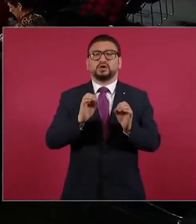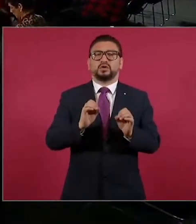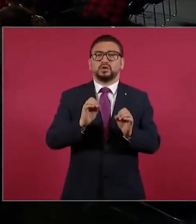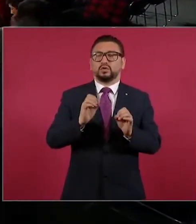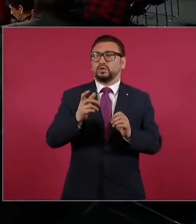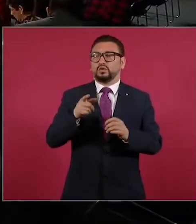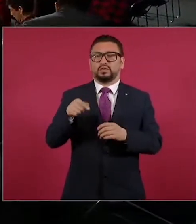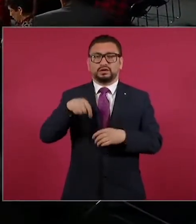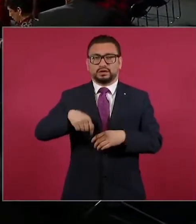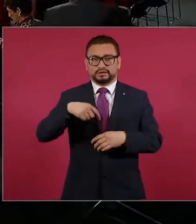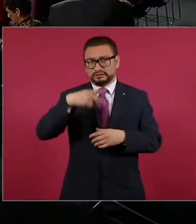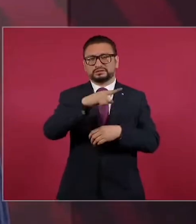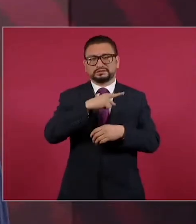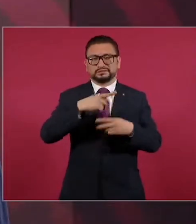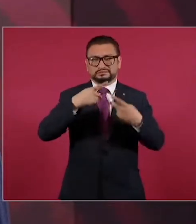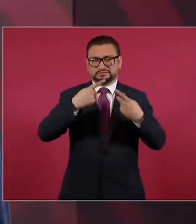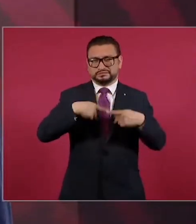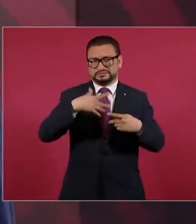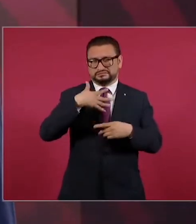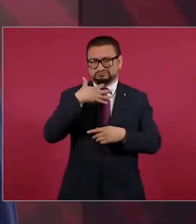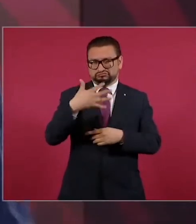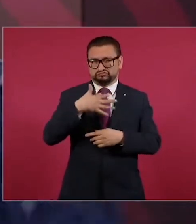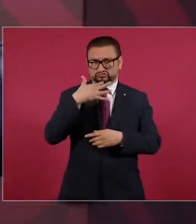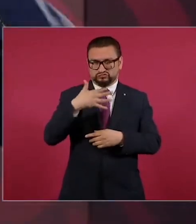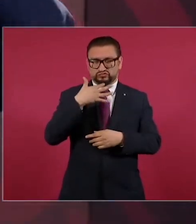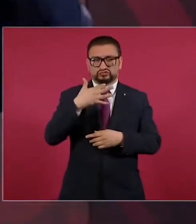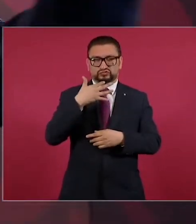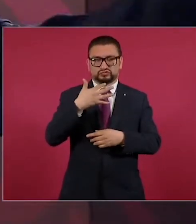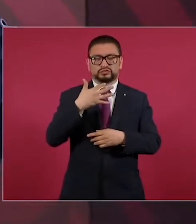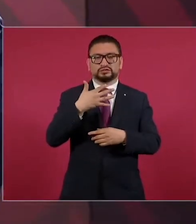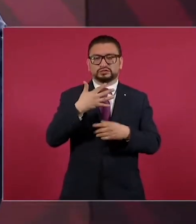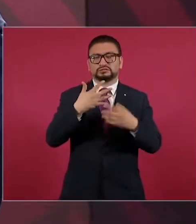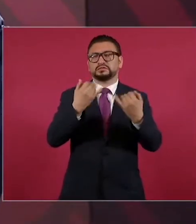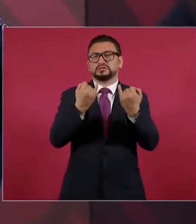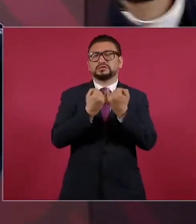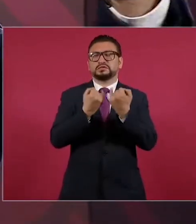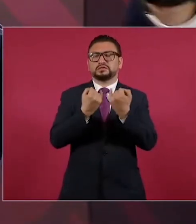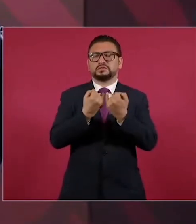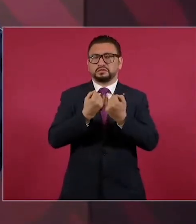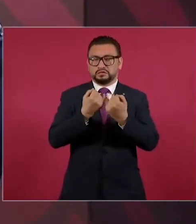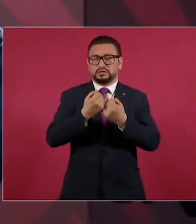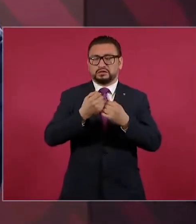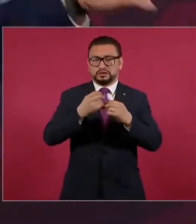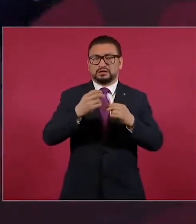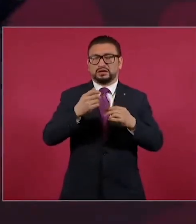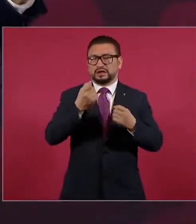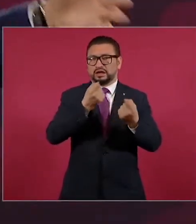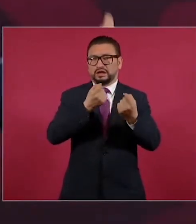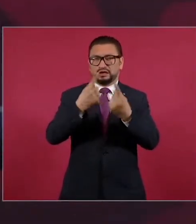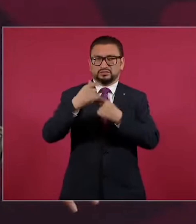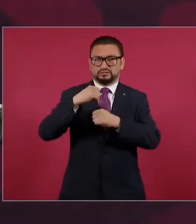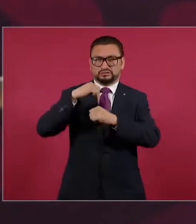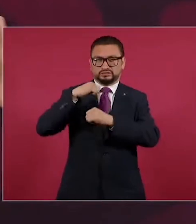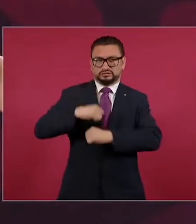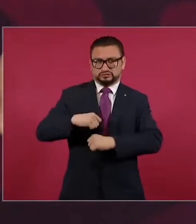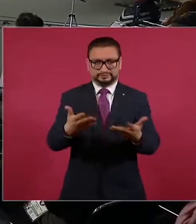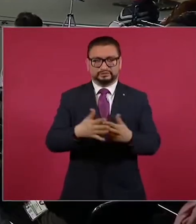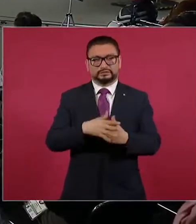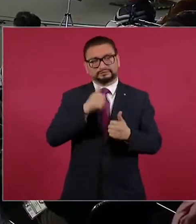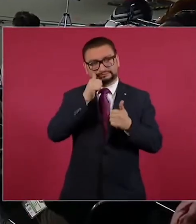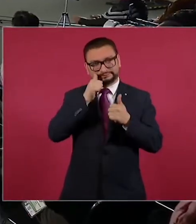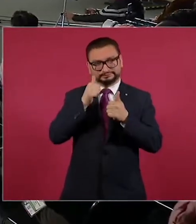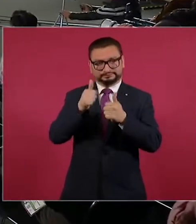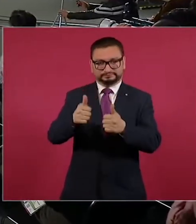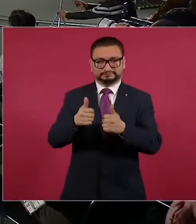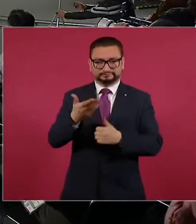los medios tradicionales anteriores a las elecciones del 2 de junio